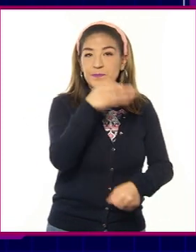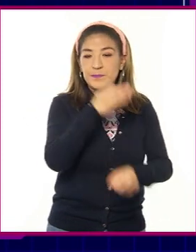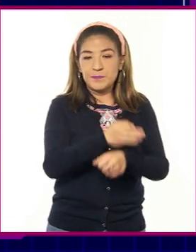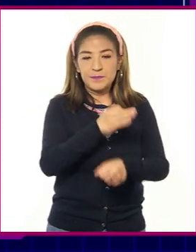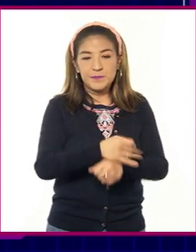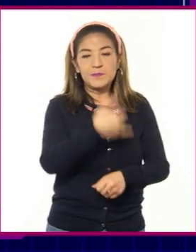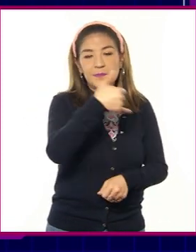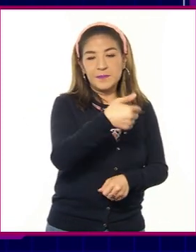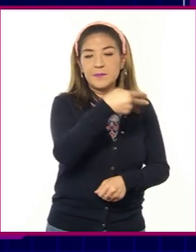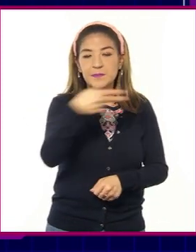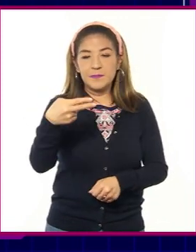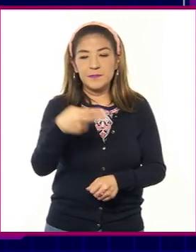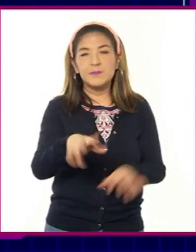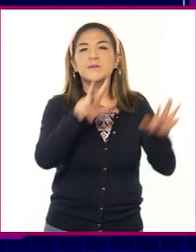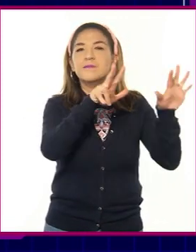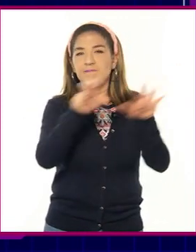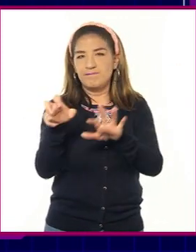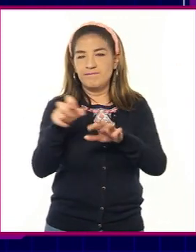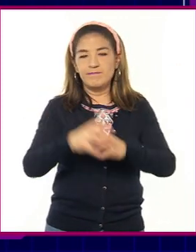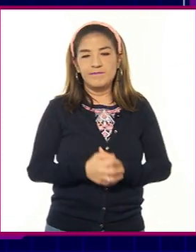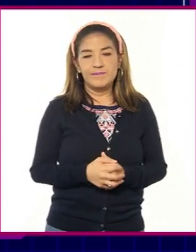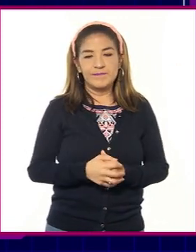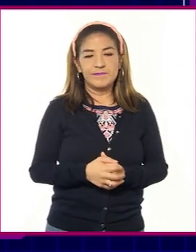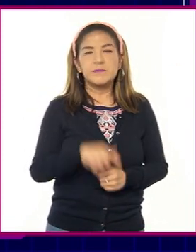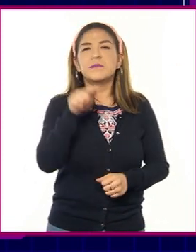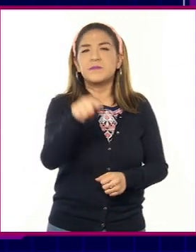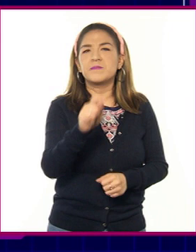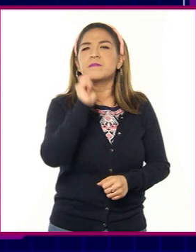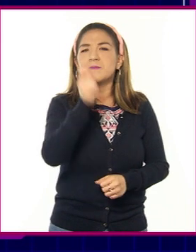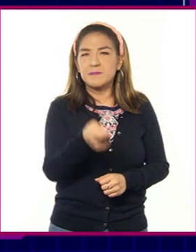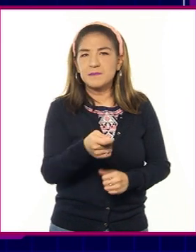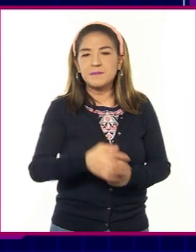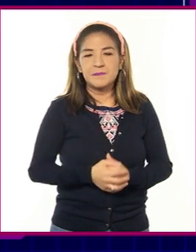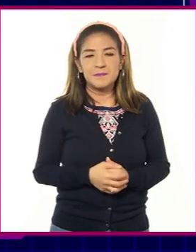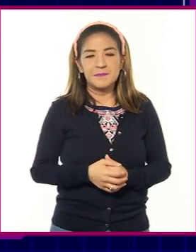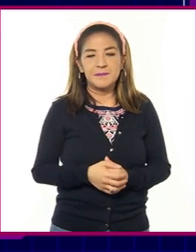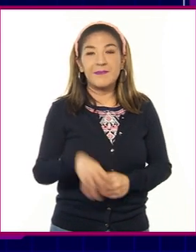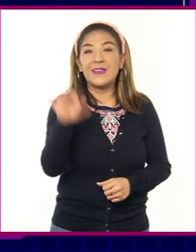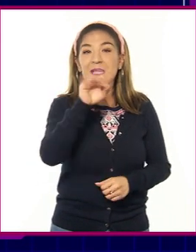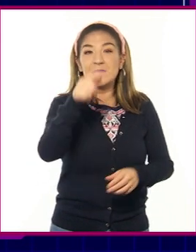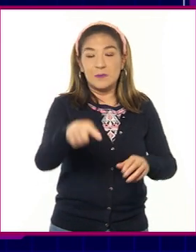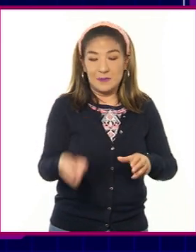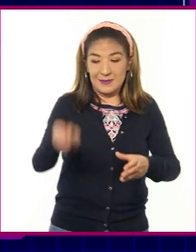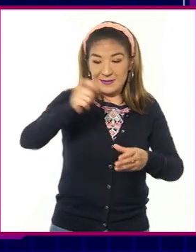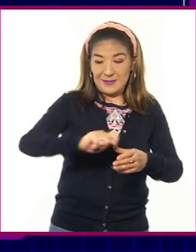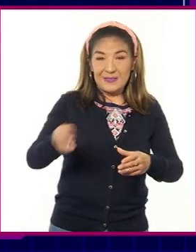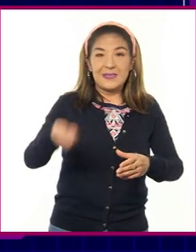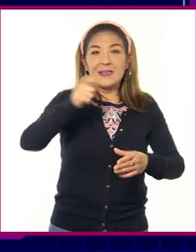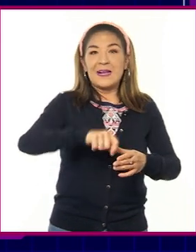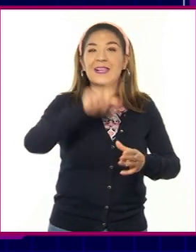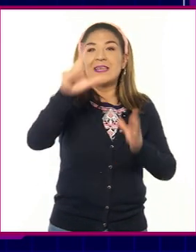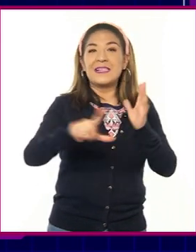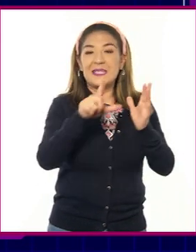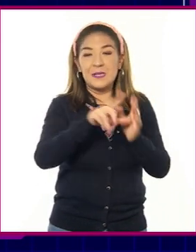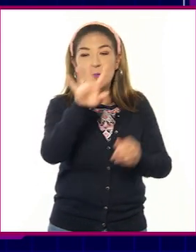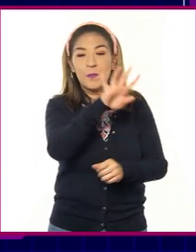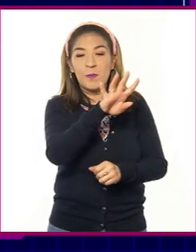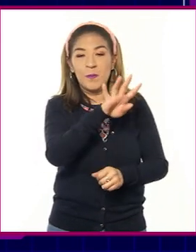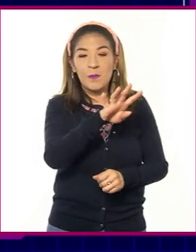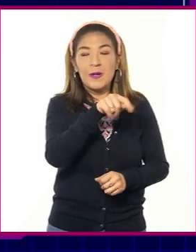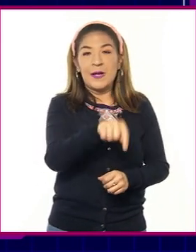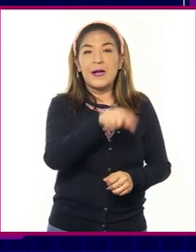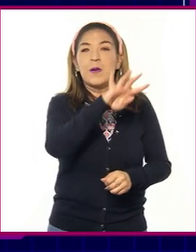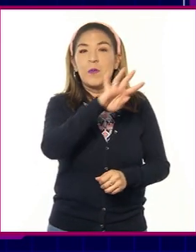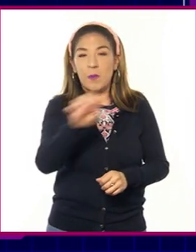y es igual a 800. Esto significa que, si se envasan los 400 litros de pintura en envases de